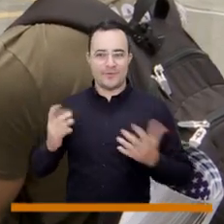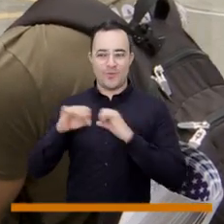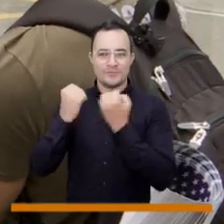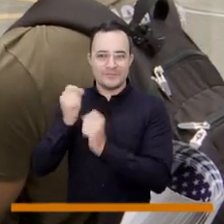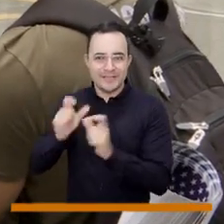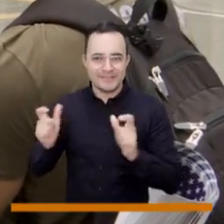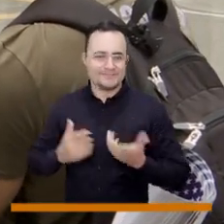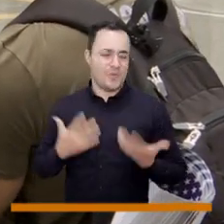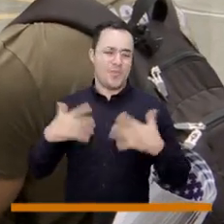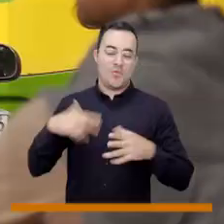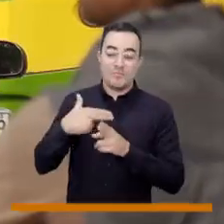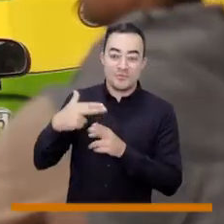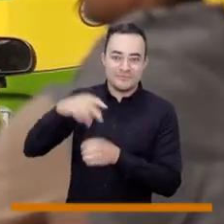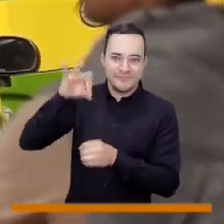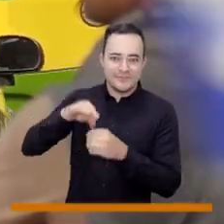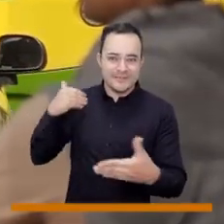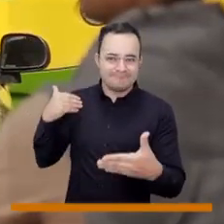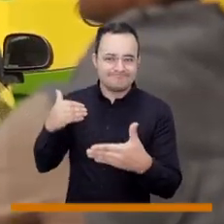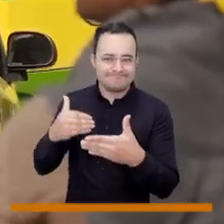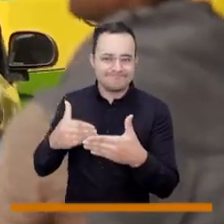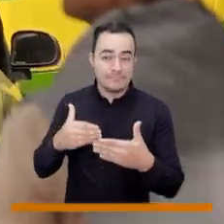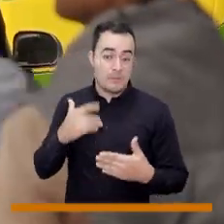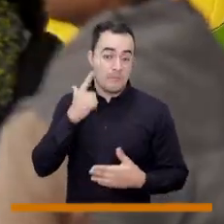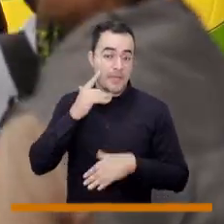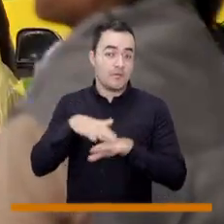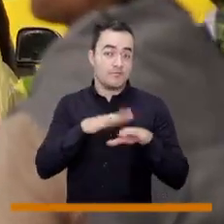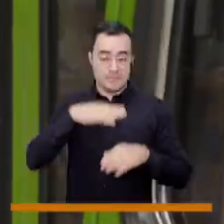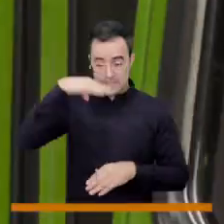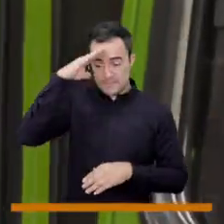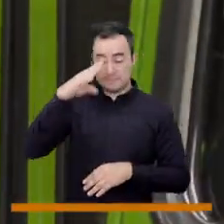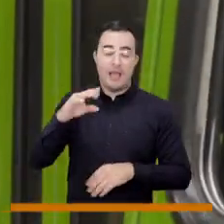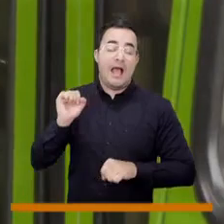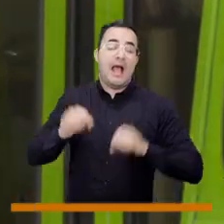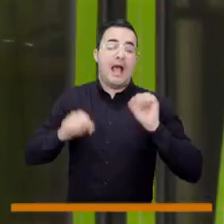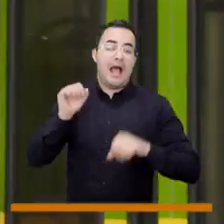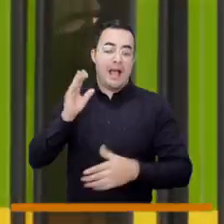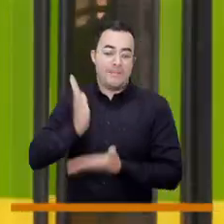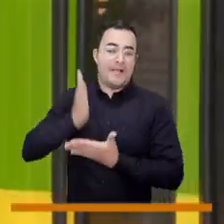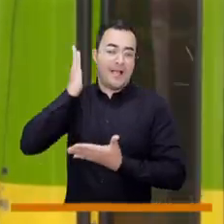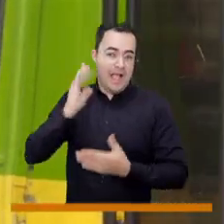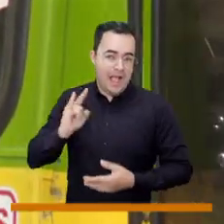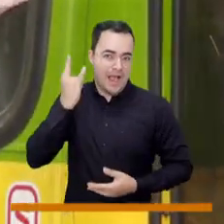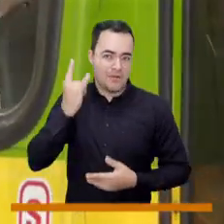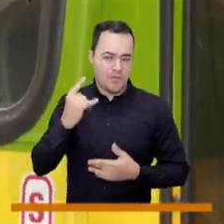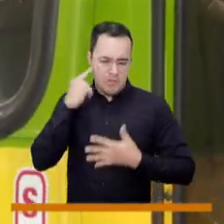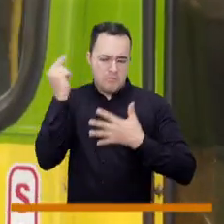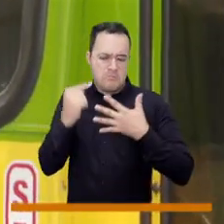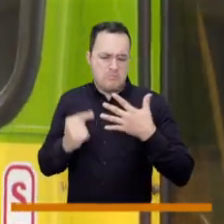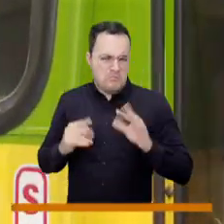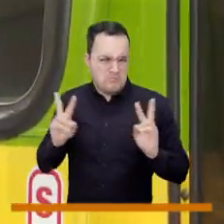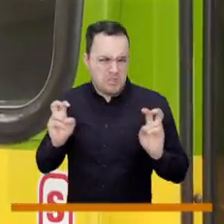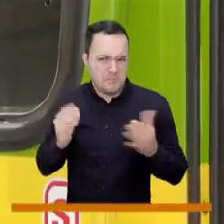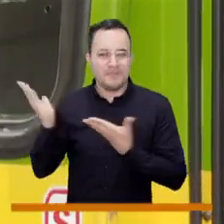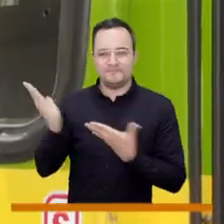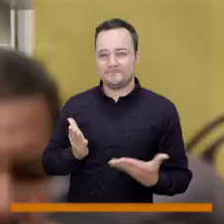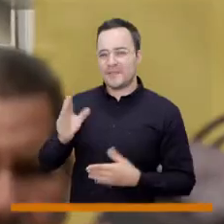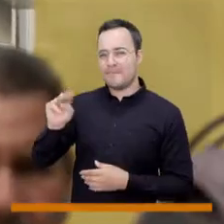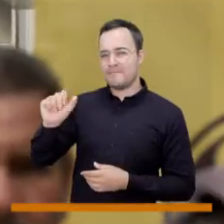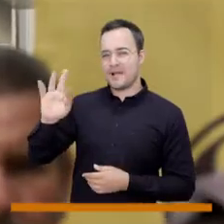distrito de Medellín no es ajeno a los riesgos que pueden haber en esta jornada para eso estamos con Marta Gómez de la misión de